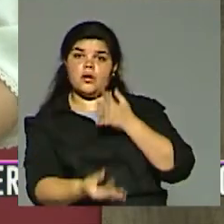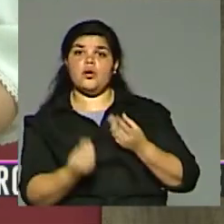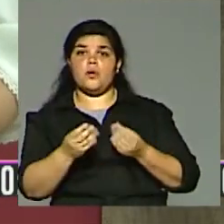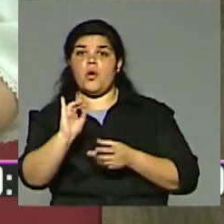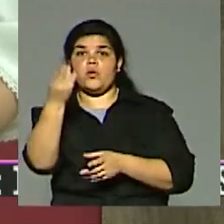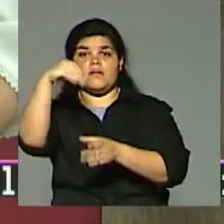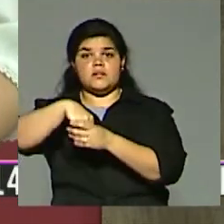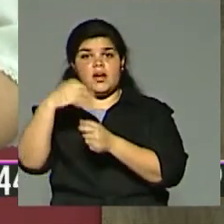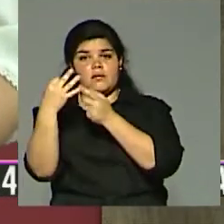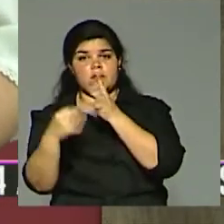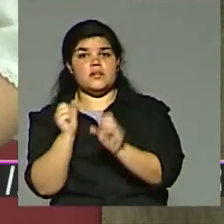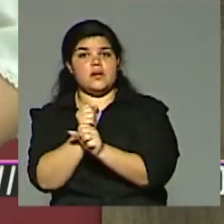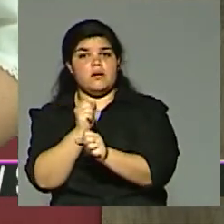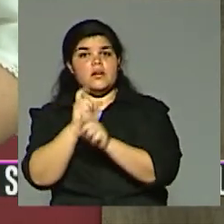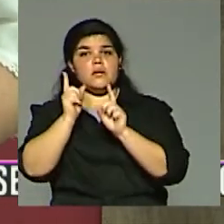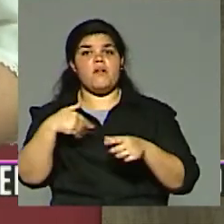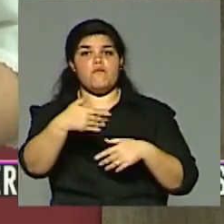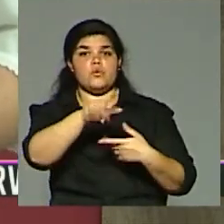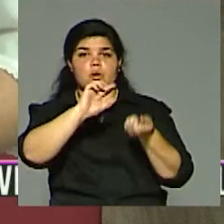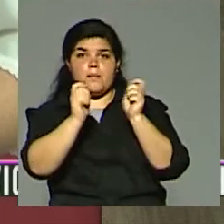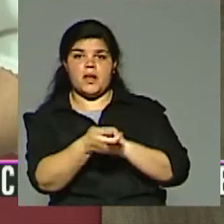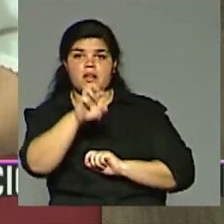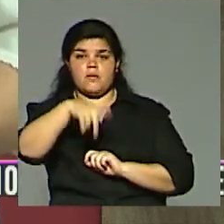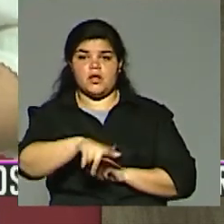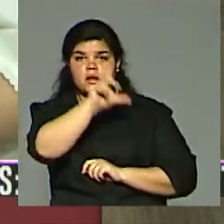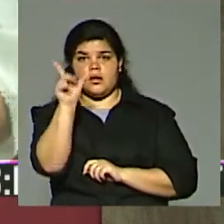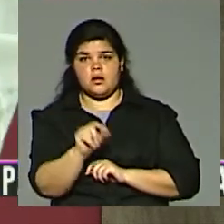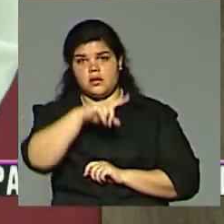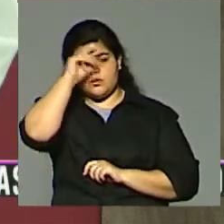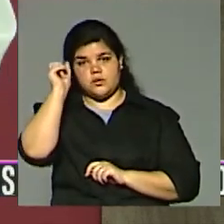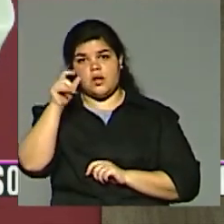cuáles son los cambios que se vienen en este plan que hay a nivel nacional desde el Ministerio de Educación.